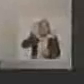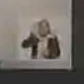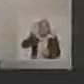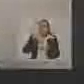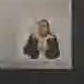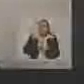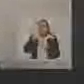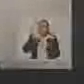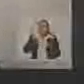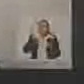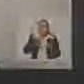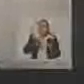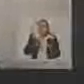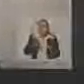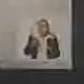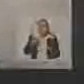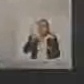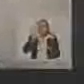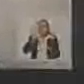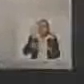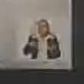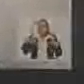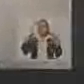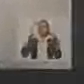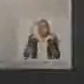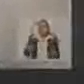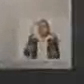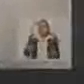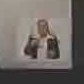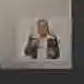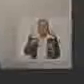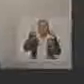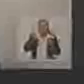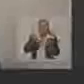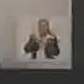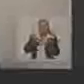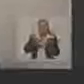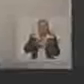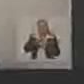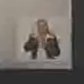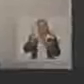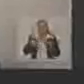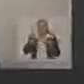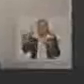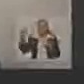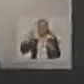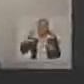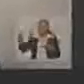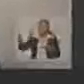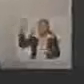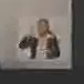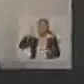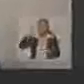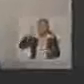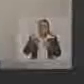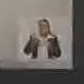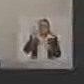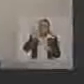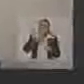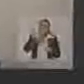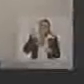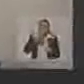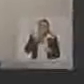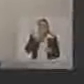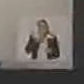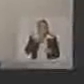Juárez se comprometan con su gobierno delegacional para proveer sus empleos, su oferta laboral a las mujeres, a los